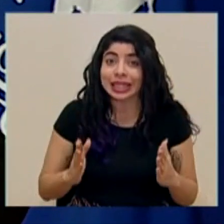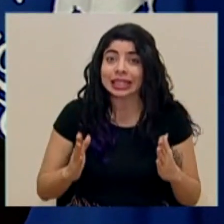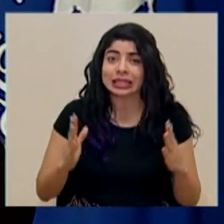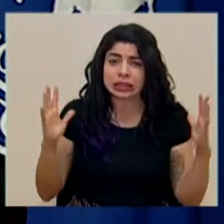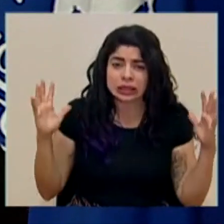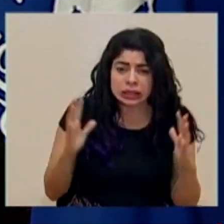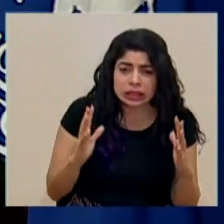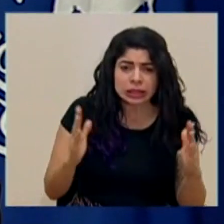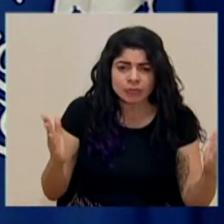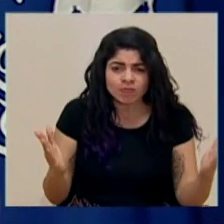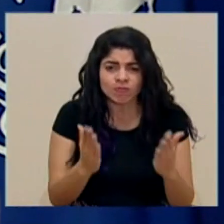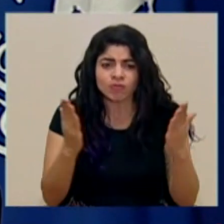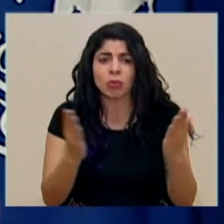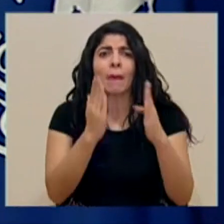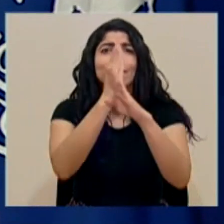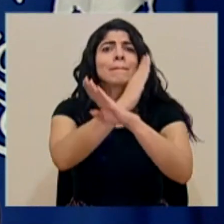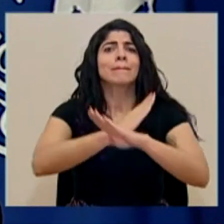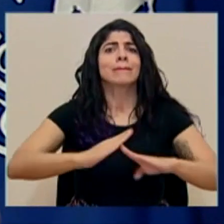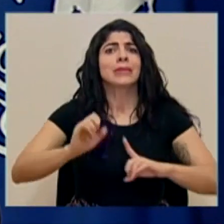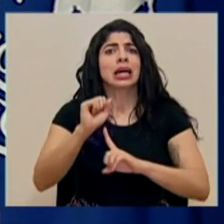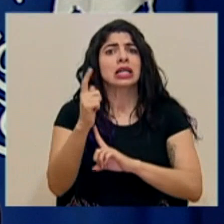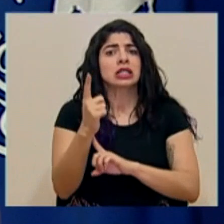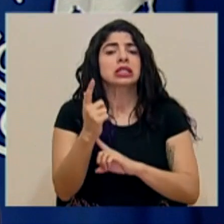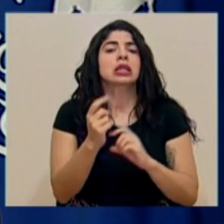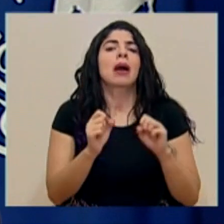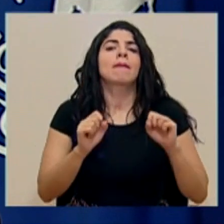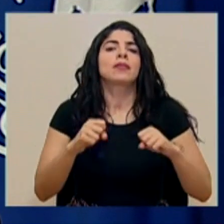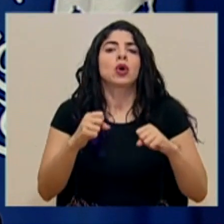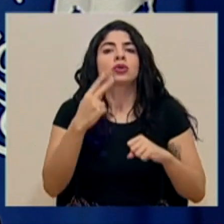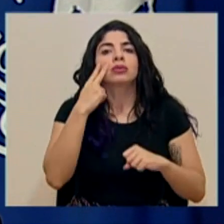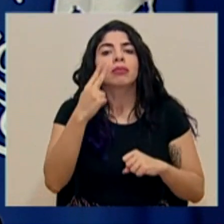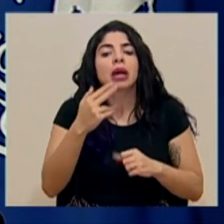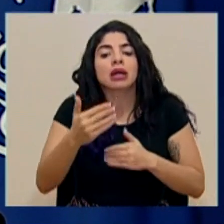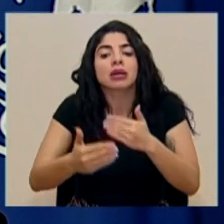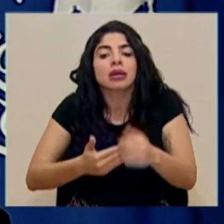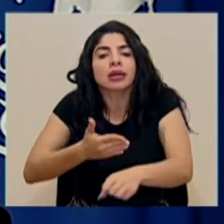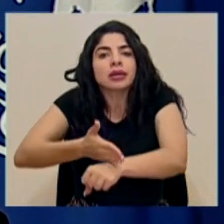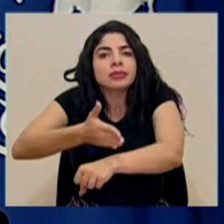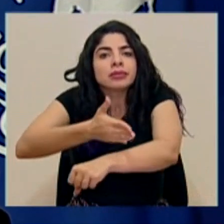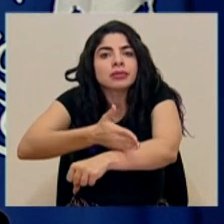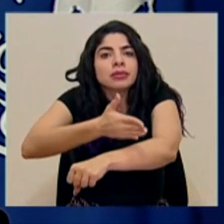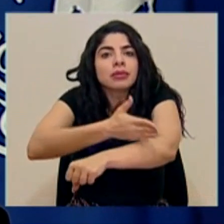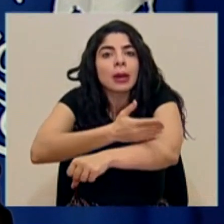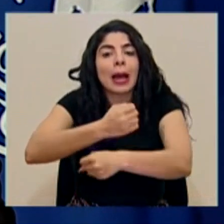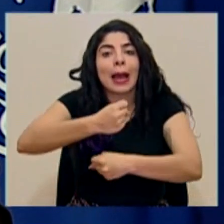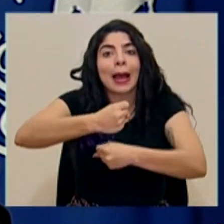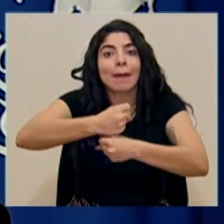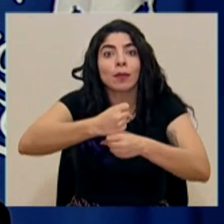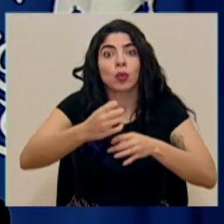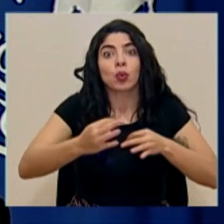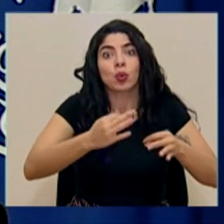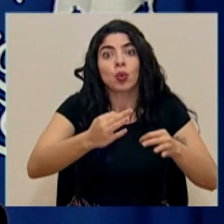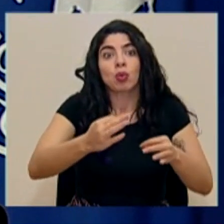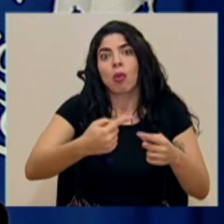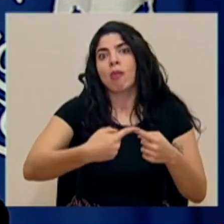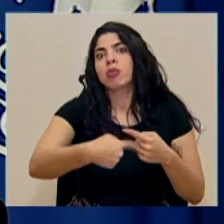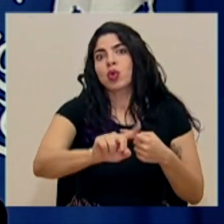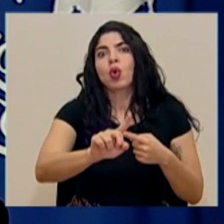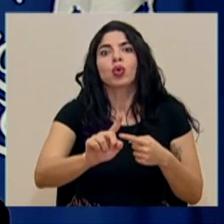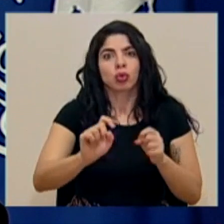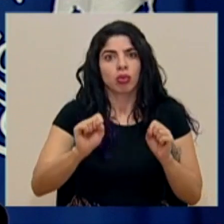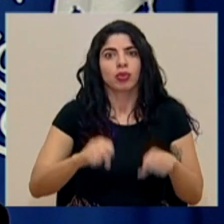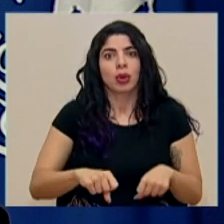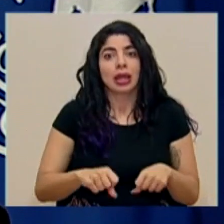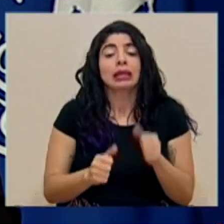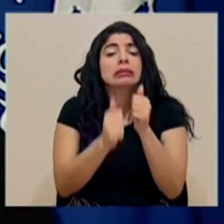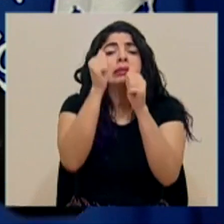cuanto al fomento de la paz social, podríamos ver un proceso de recuperación del empleo turístico muy pronto, y que